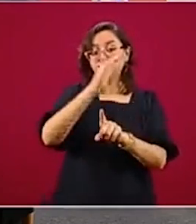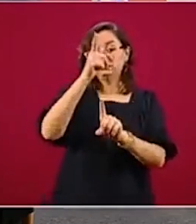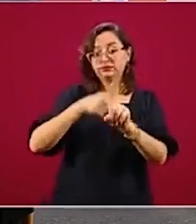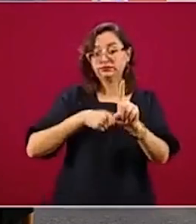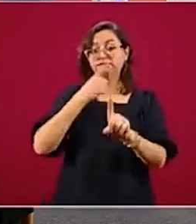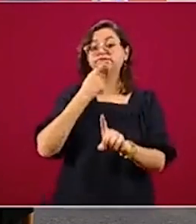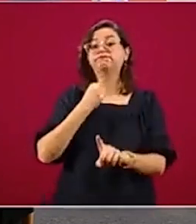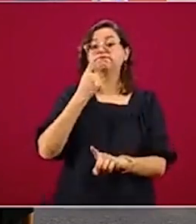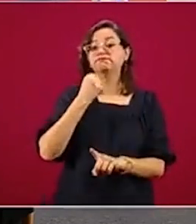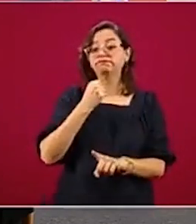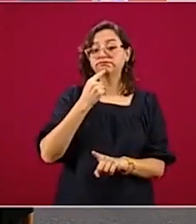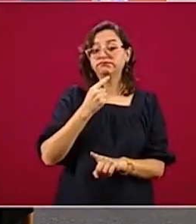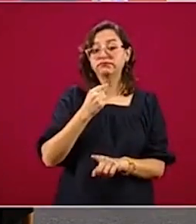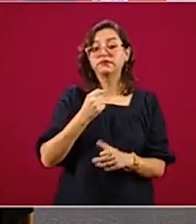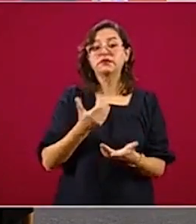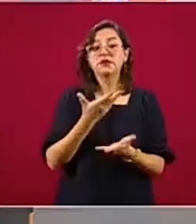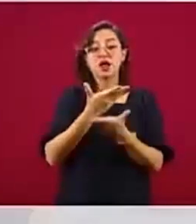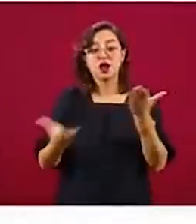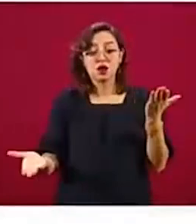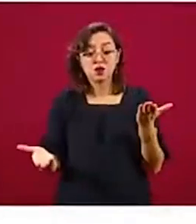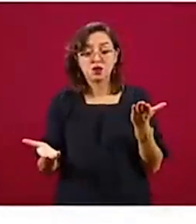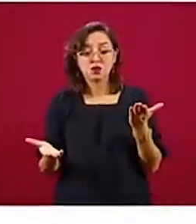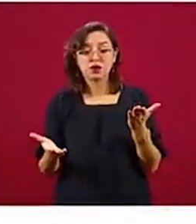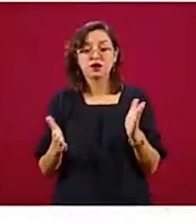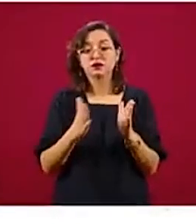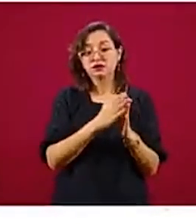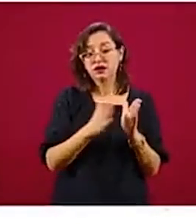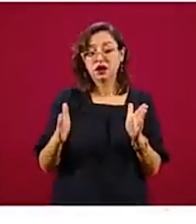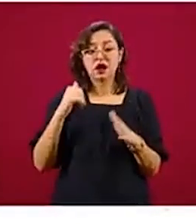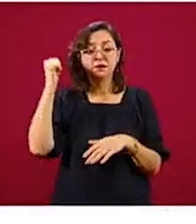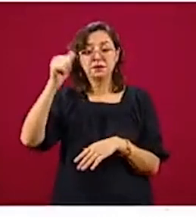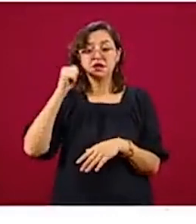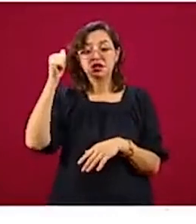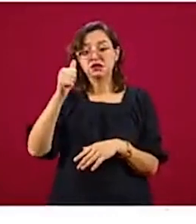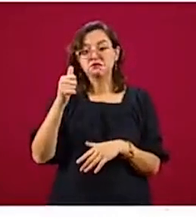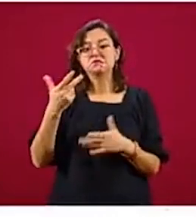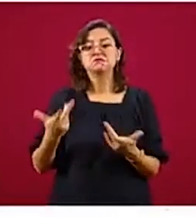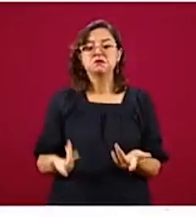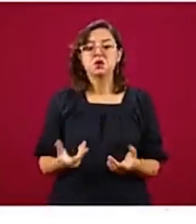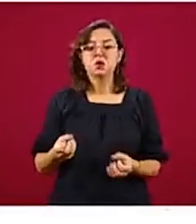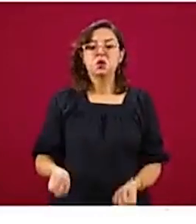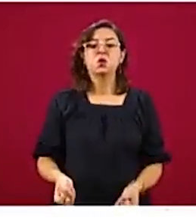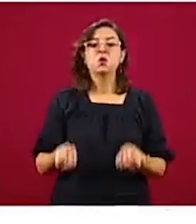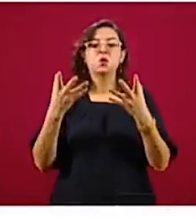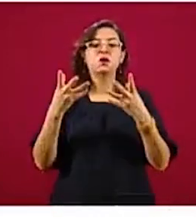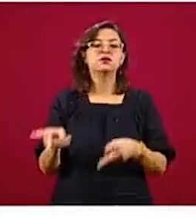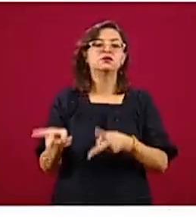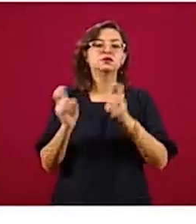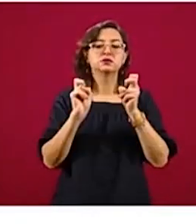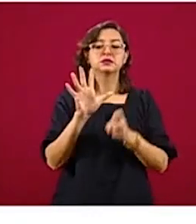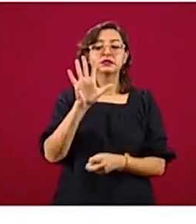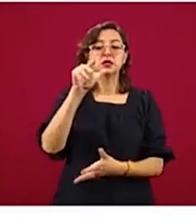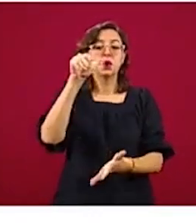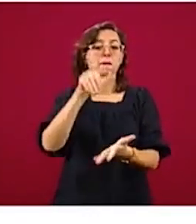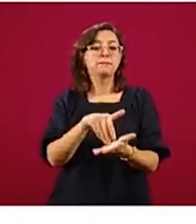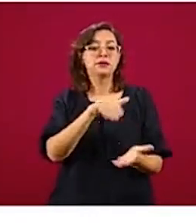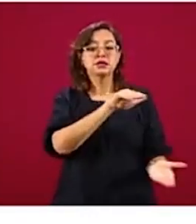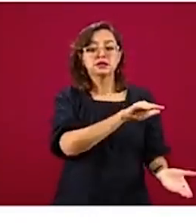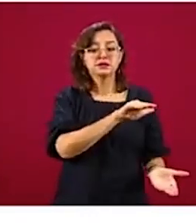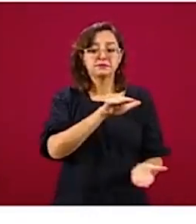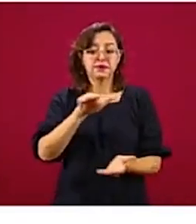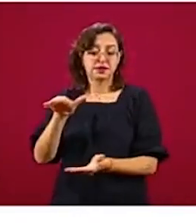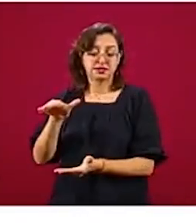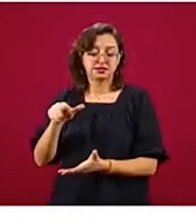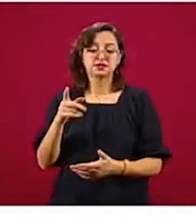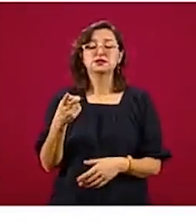y tenemos hoy estamos en el mes de abril en un promedio de cinco mil barriles pero ya les quiero informar